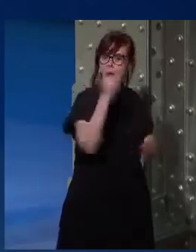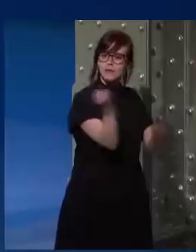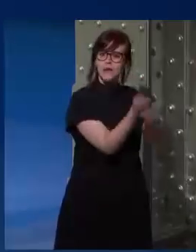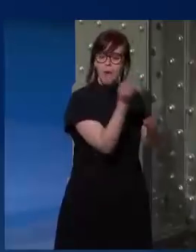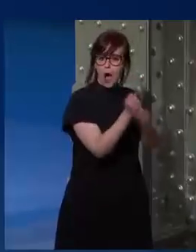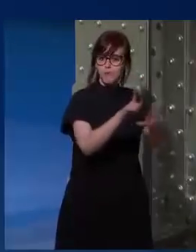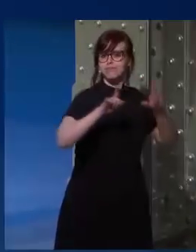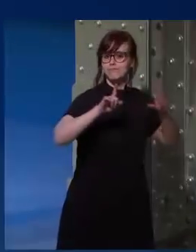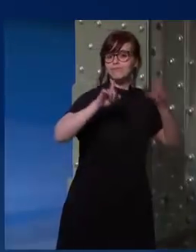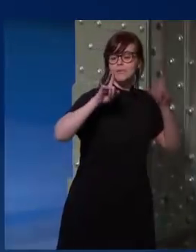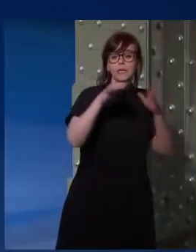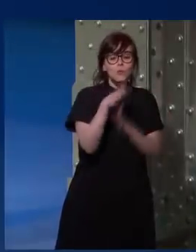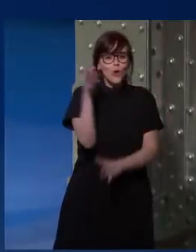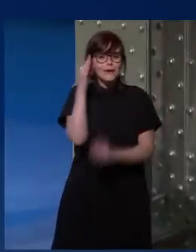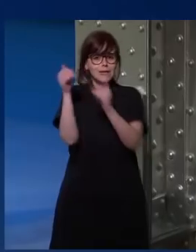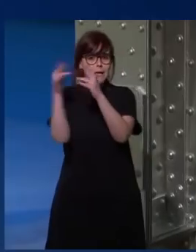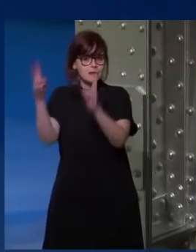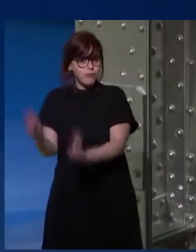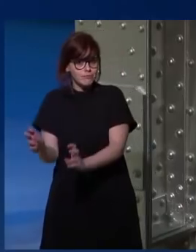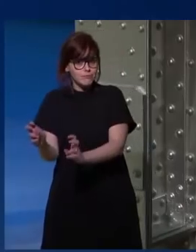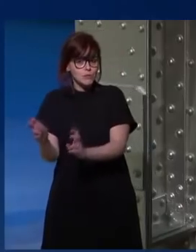trabajaba, y la mujer era la que estaba en casa, y su única